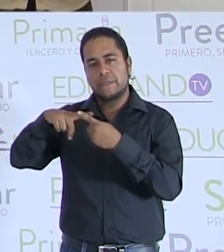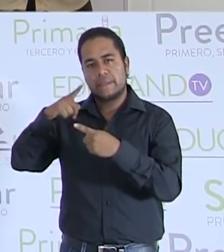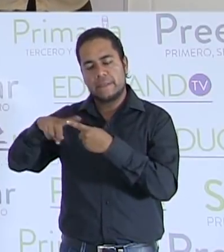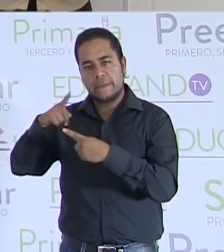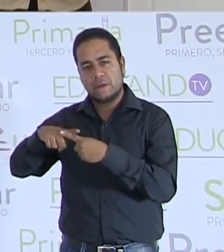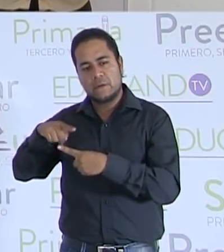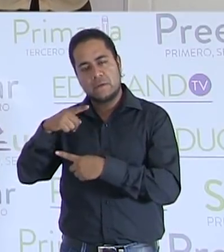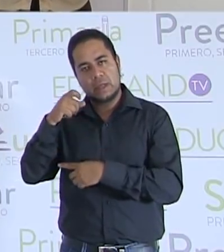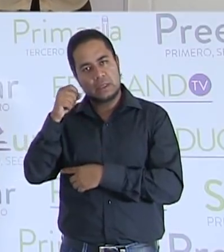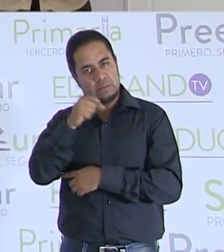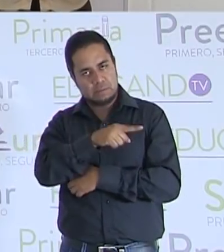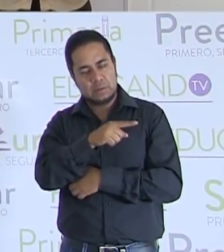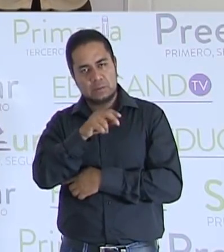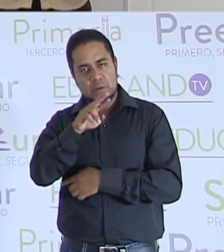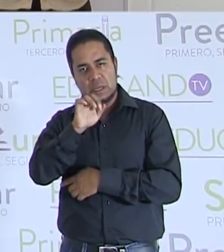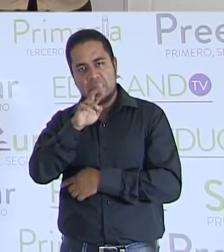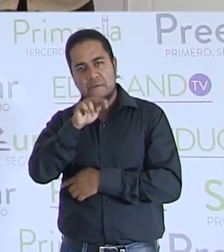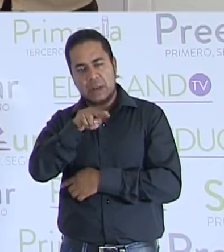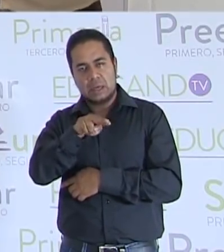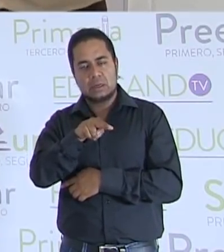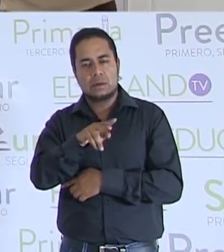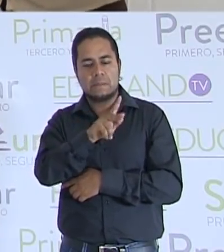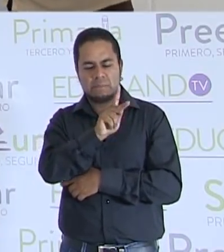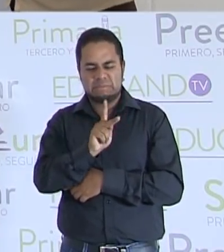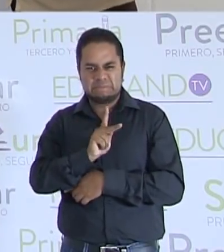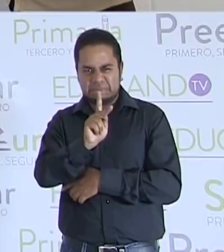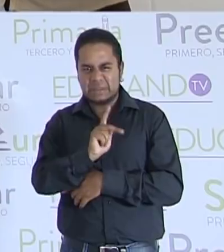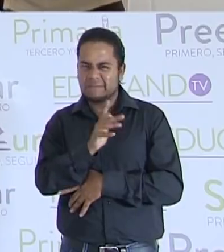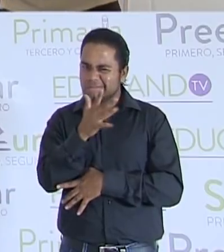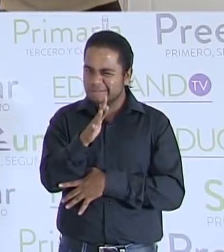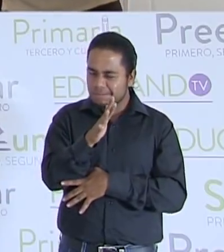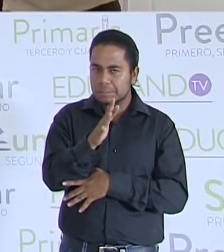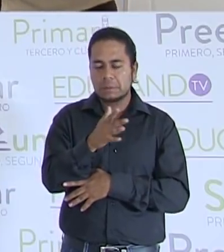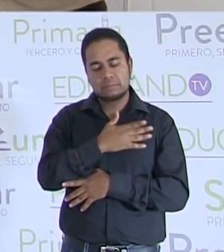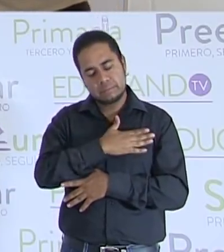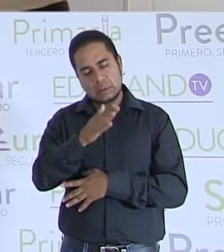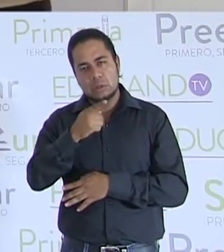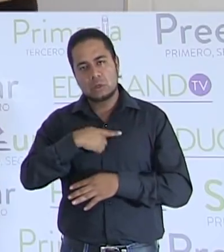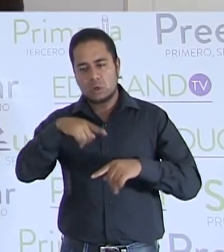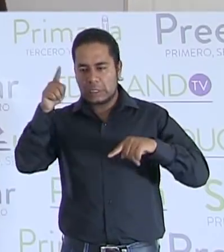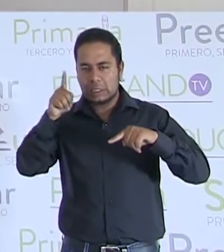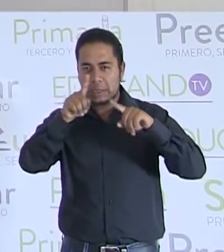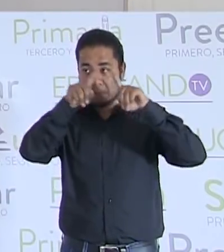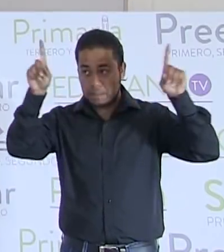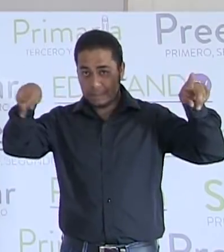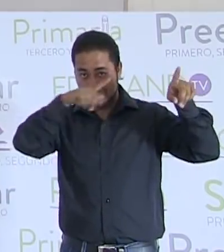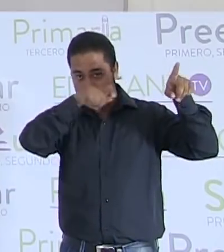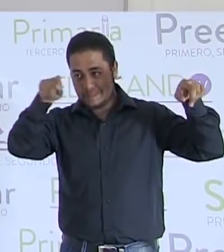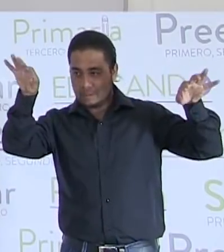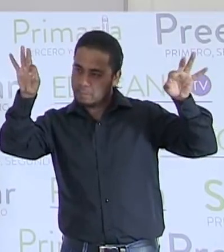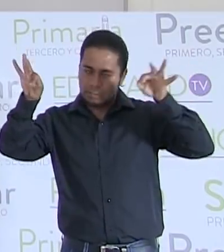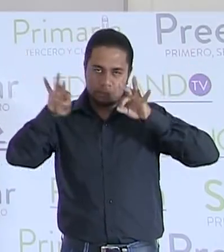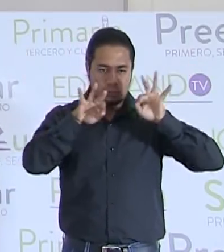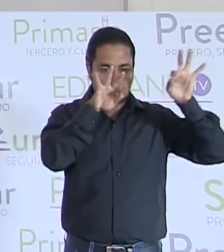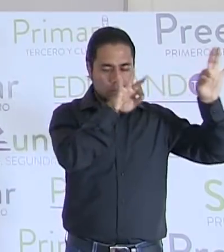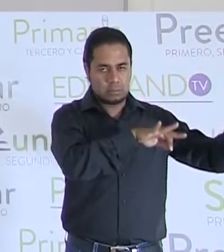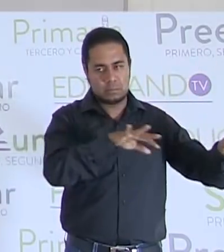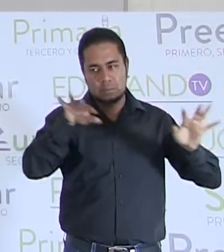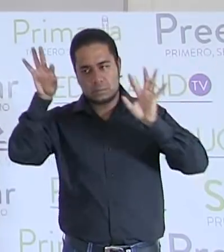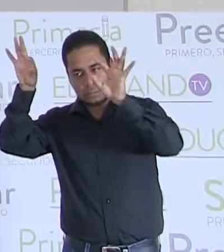parecen mucho a los nuestros también, ¿verdad? Bueno, voy a retirar del pizarrón